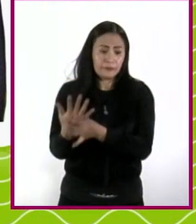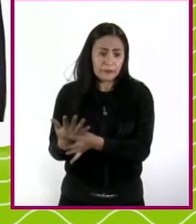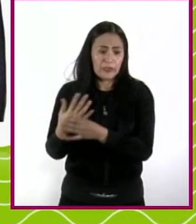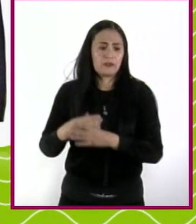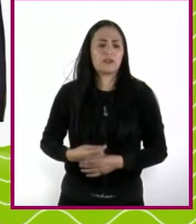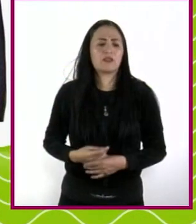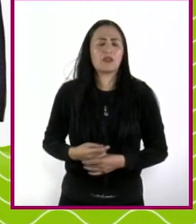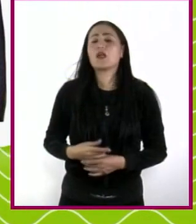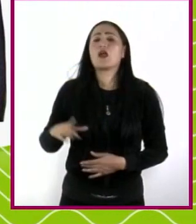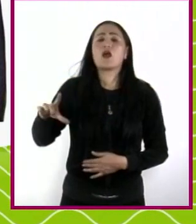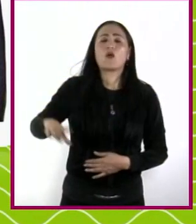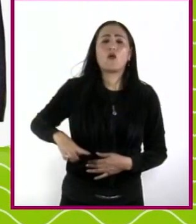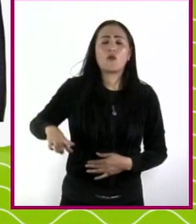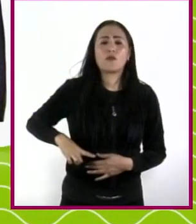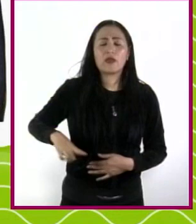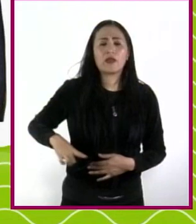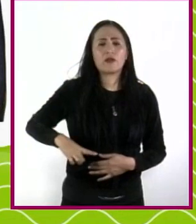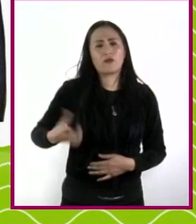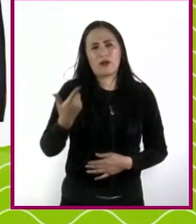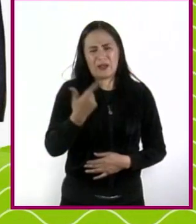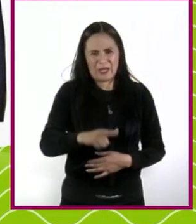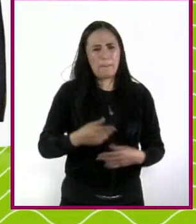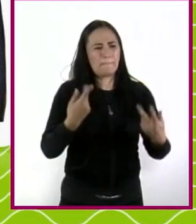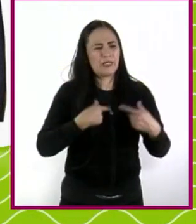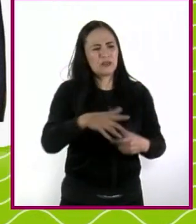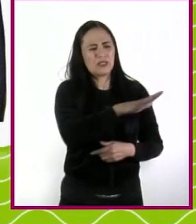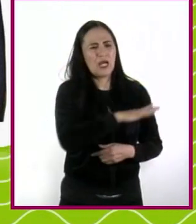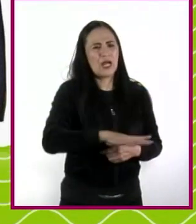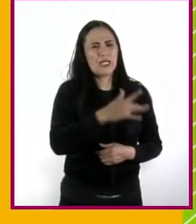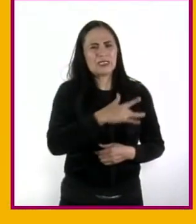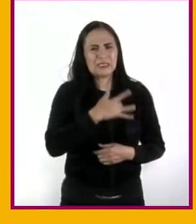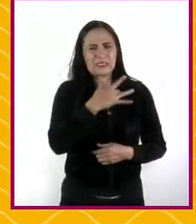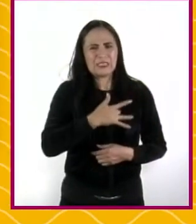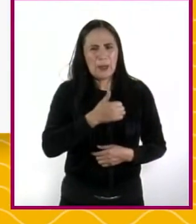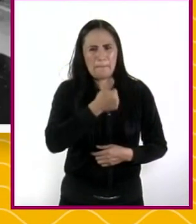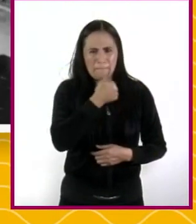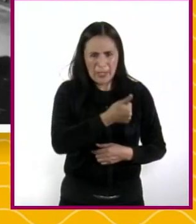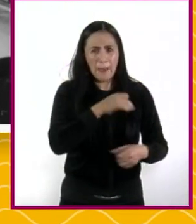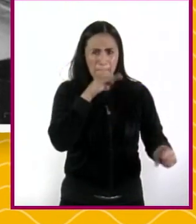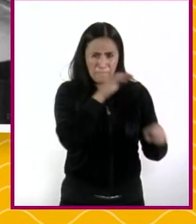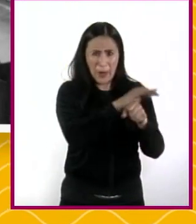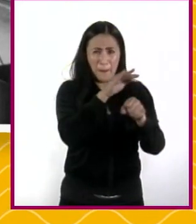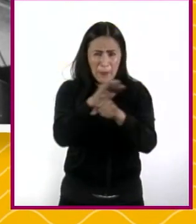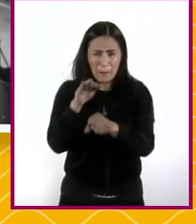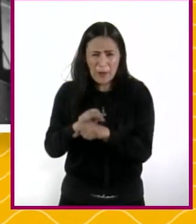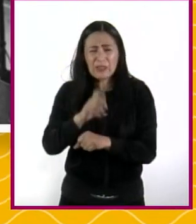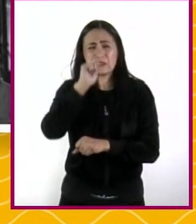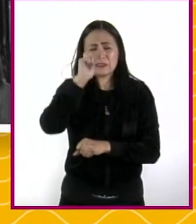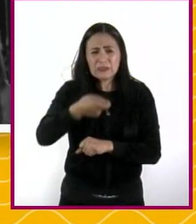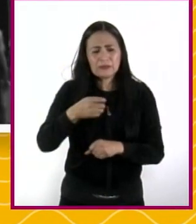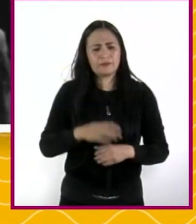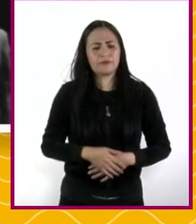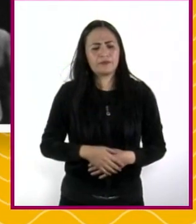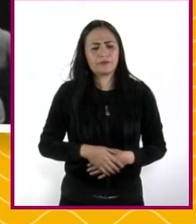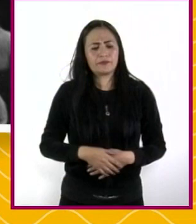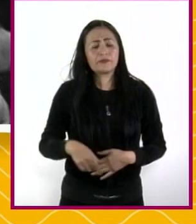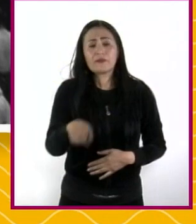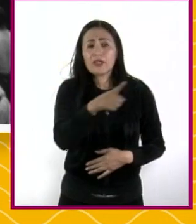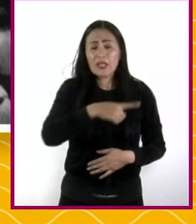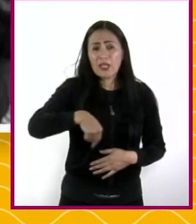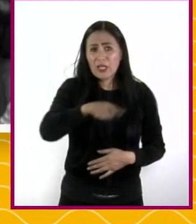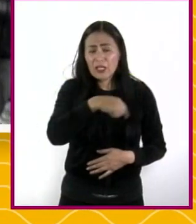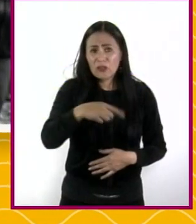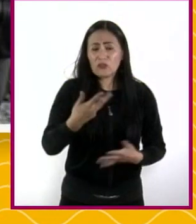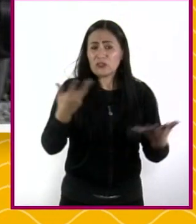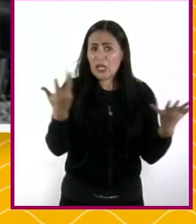del Estado benefactor derivaron de sus propias debilidades, por ejemplo, que debilitaba los incentivos para